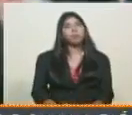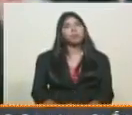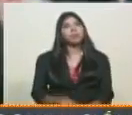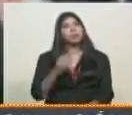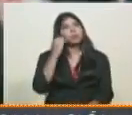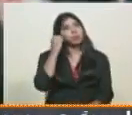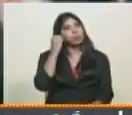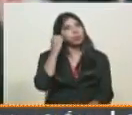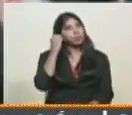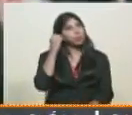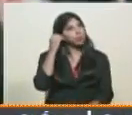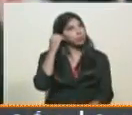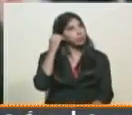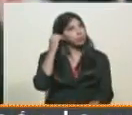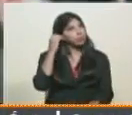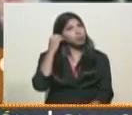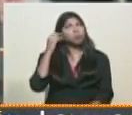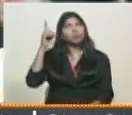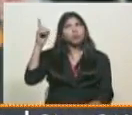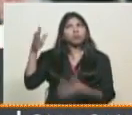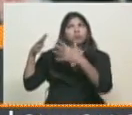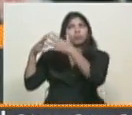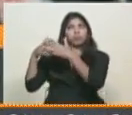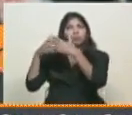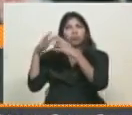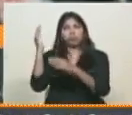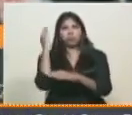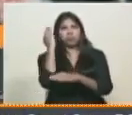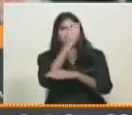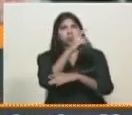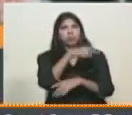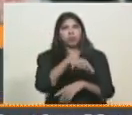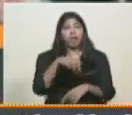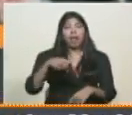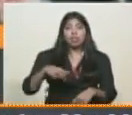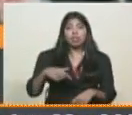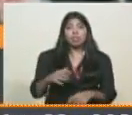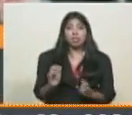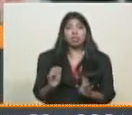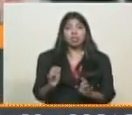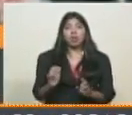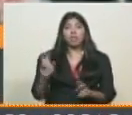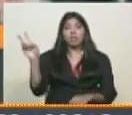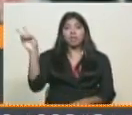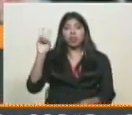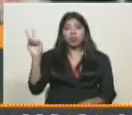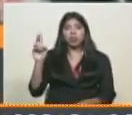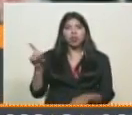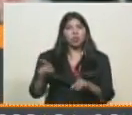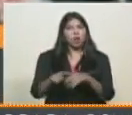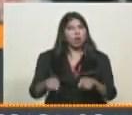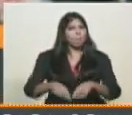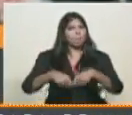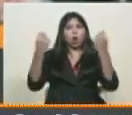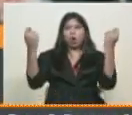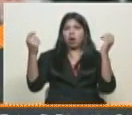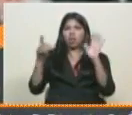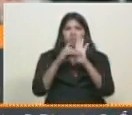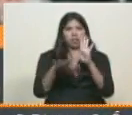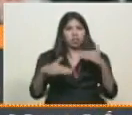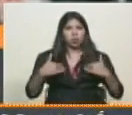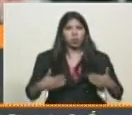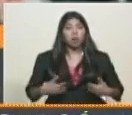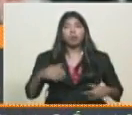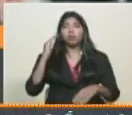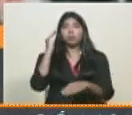estas medidas dañinas contra nuestros instrumentos financieros e industria petrolera vulneran los derechos humanos de nuestro pueblo así como el